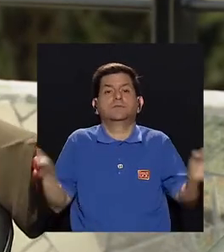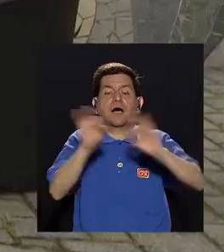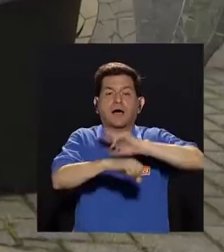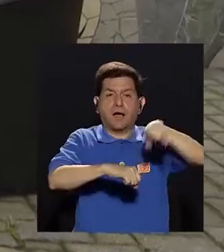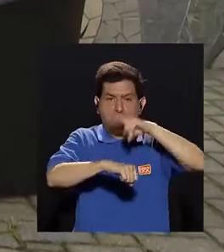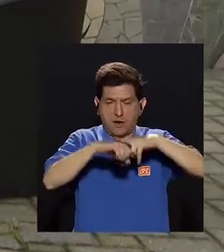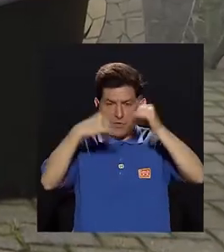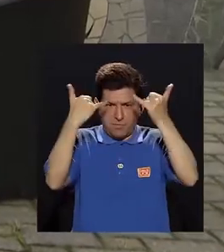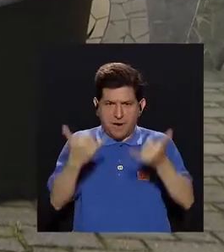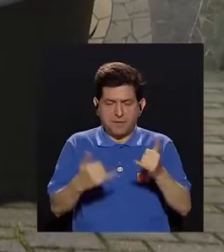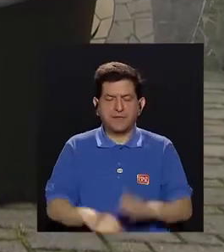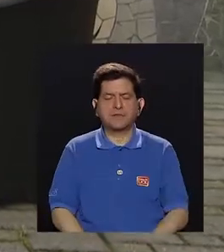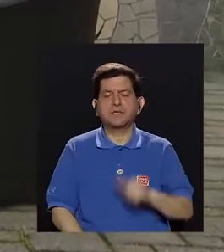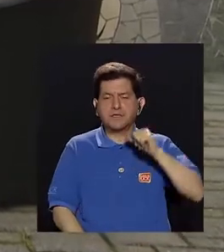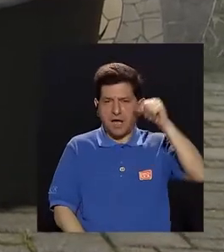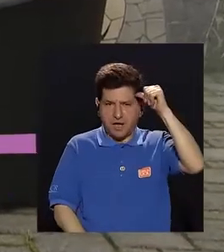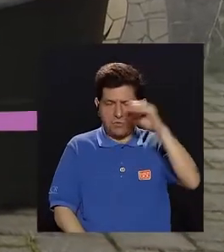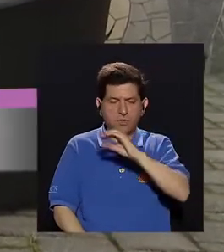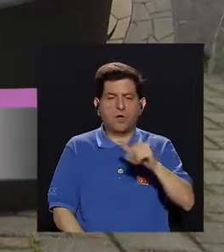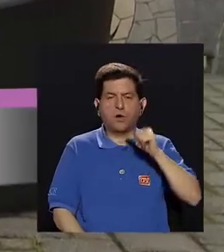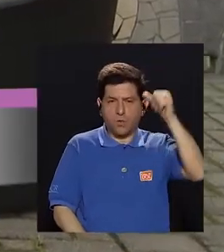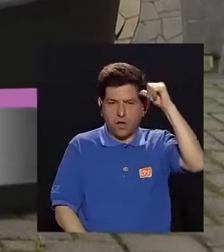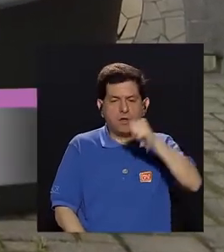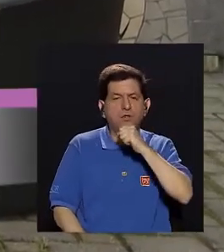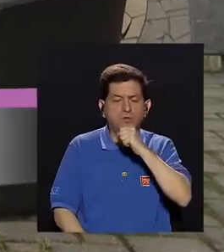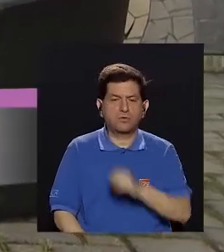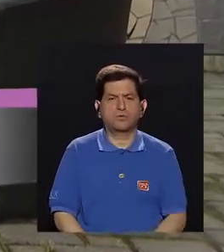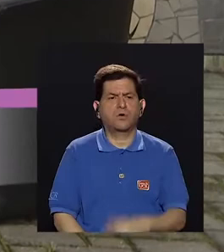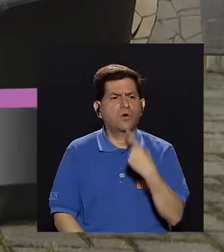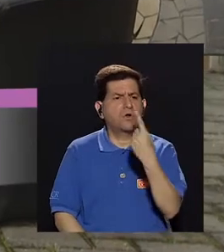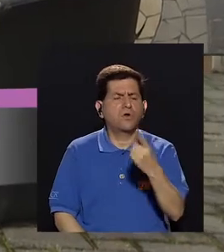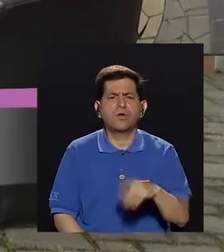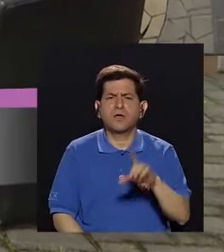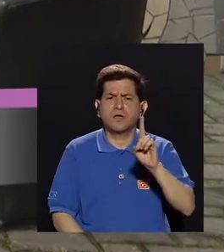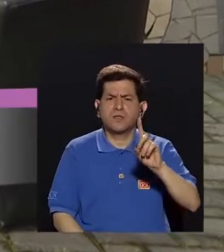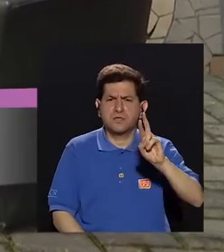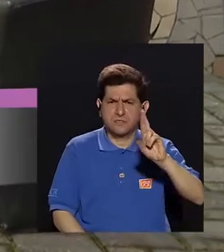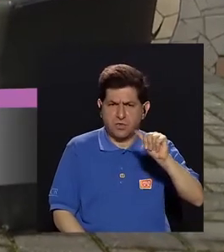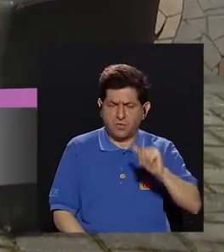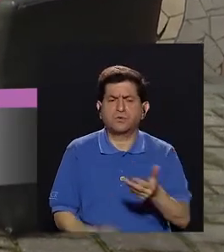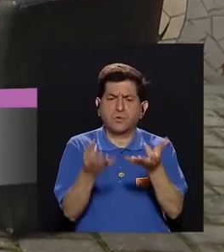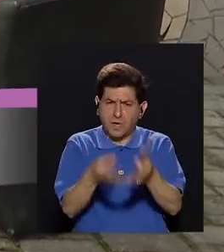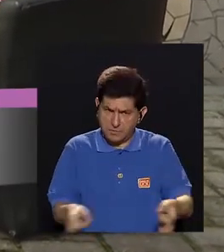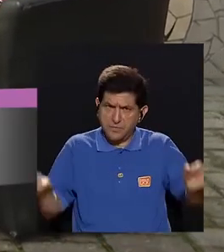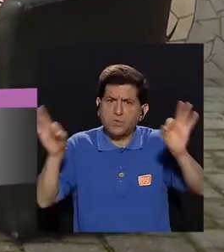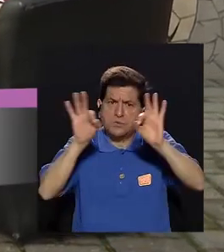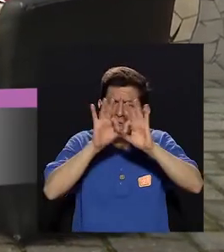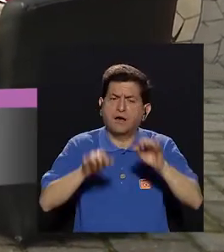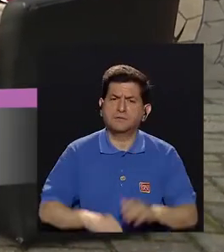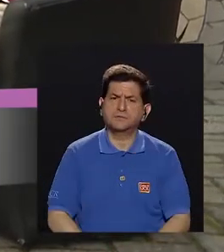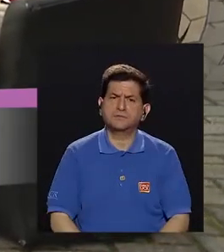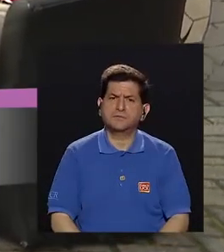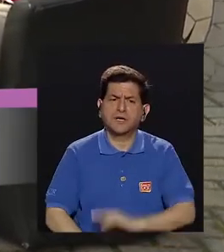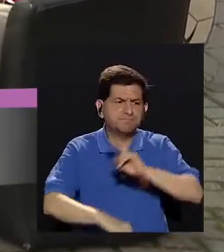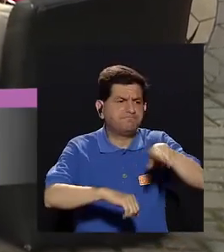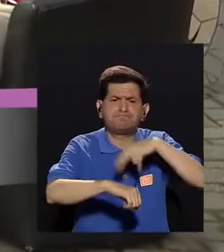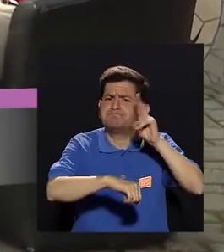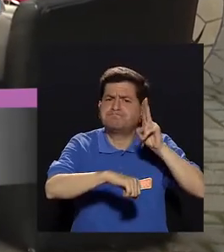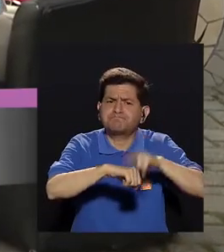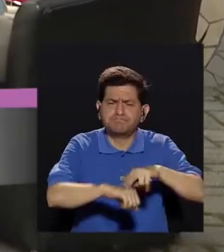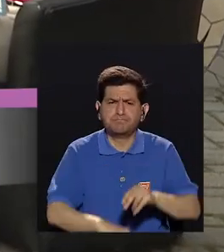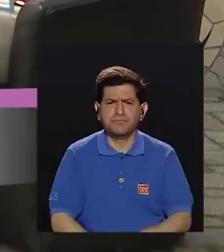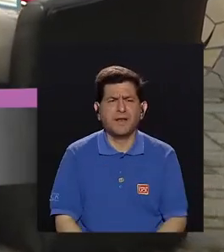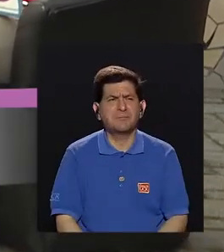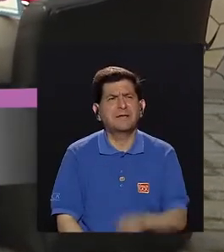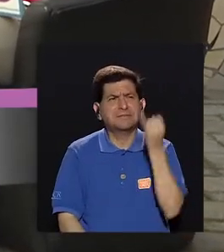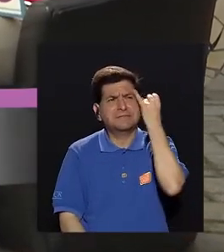que usualmente ya hacen etapas mayores. Doctora, eso que usted menciona es muy importante porque normalmente tendemos,